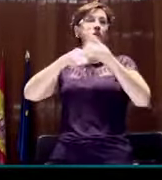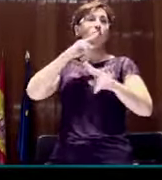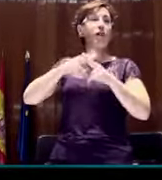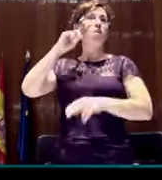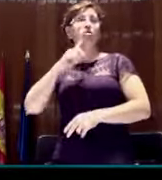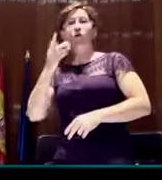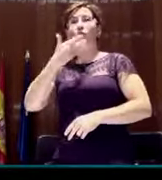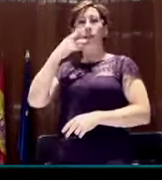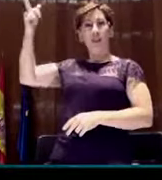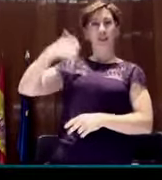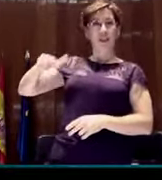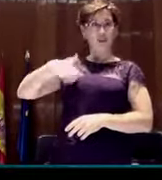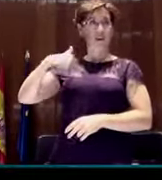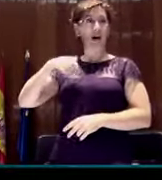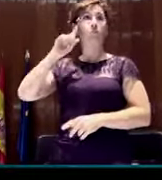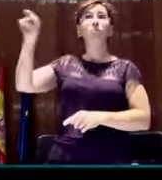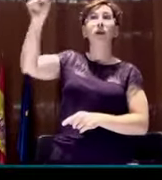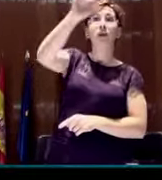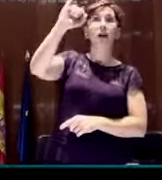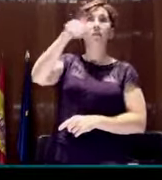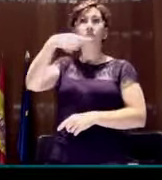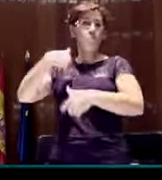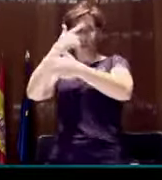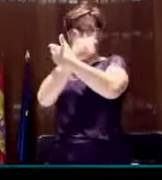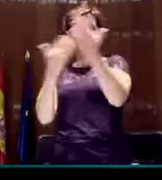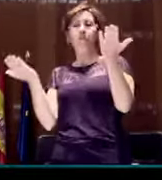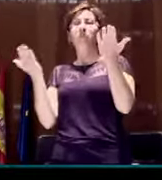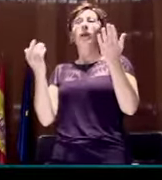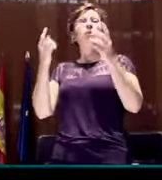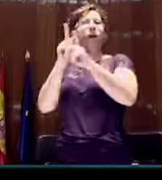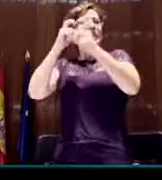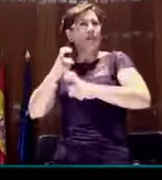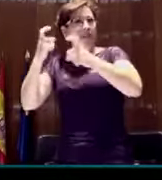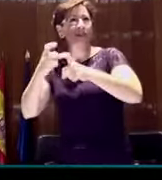No sé si ahora no veo nada, con lo cual no sé si está aquí o no está aquí. Pero